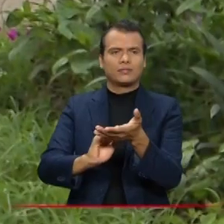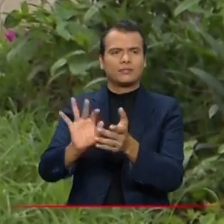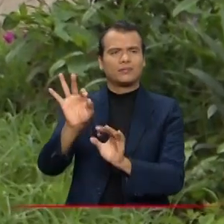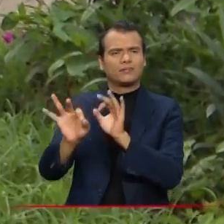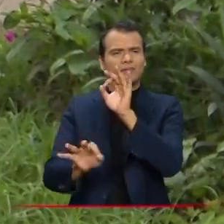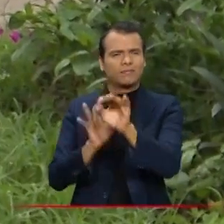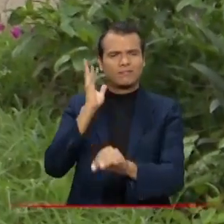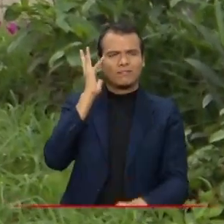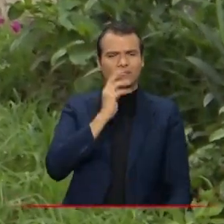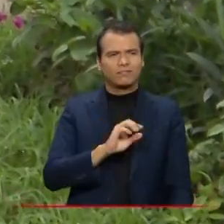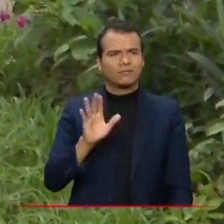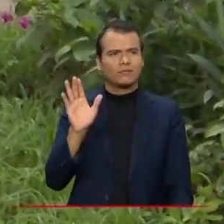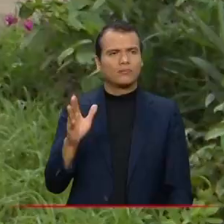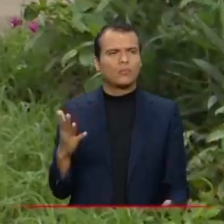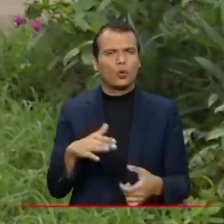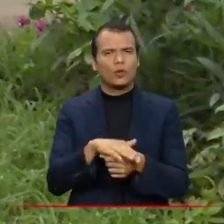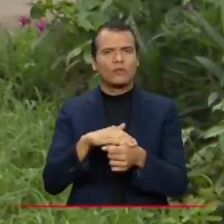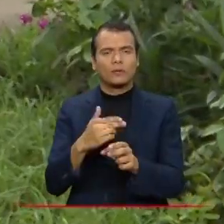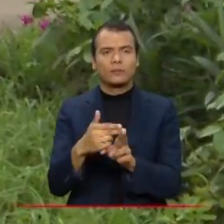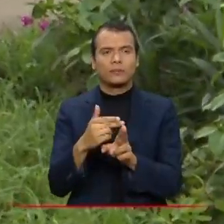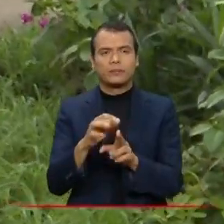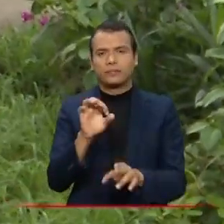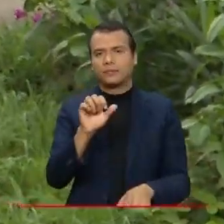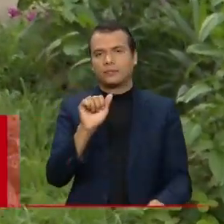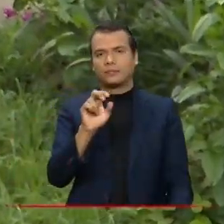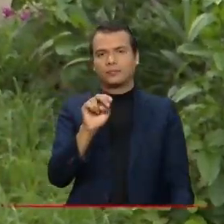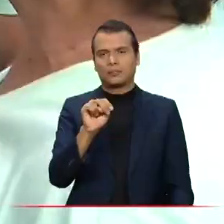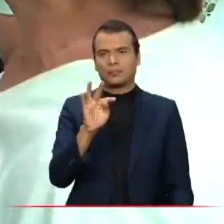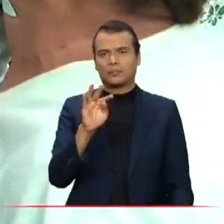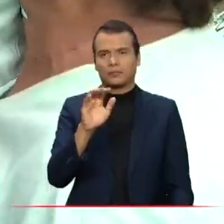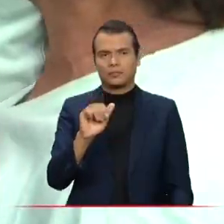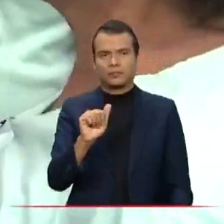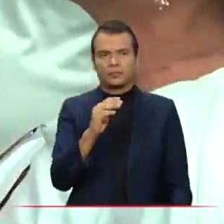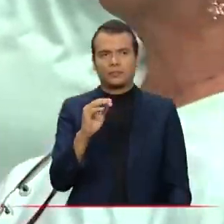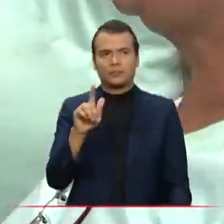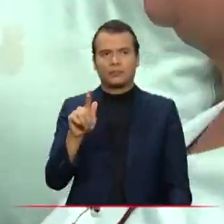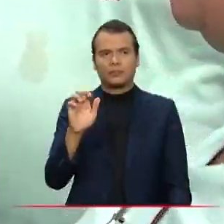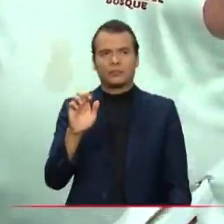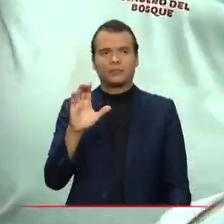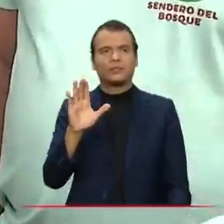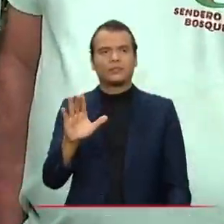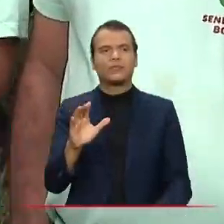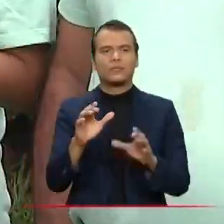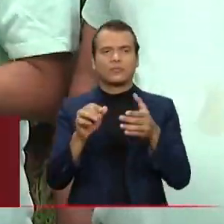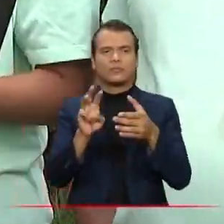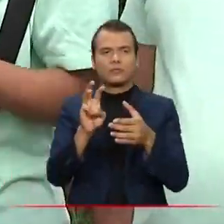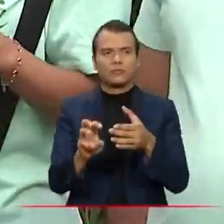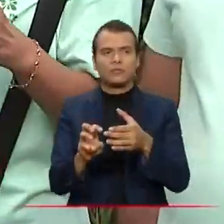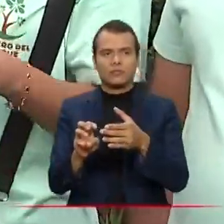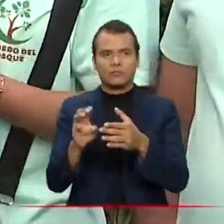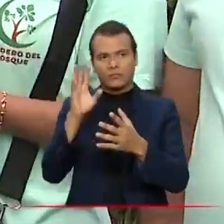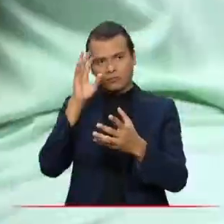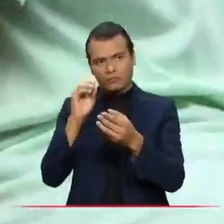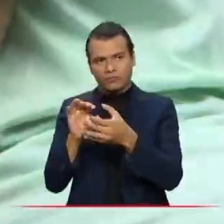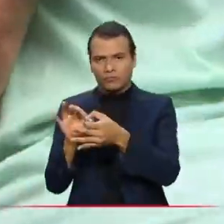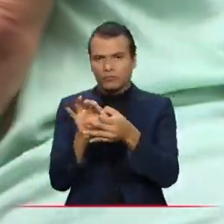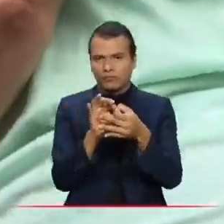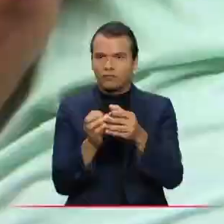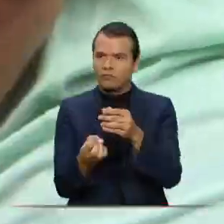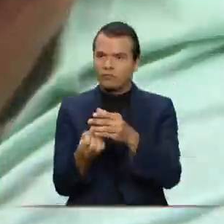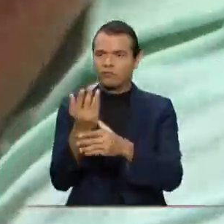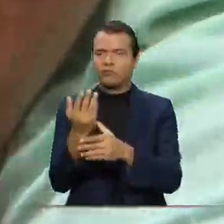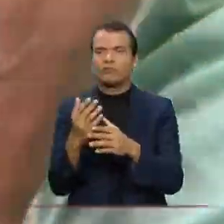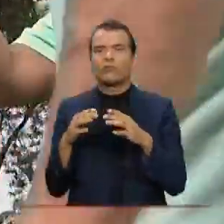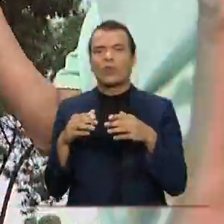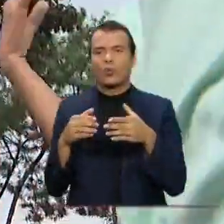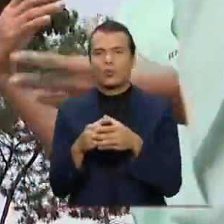barrio habitantes del barrio Santa Fe ubicado en la comuna 8 de Cali se unieron y crearon un grupo denominado sendero del bosque